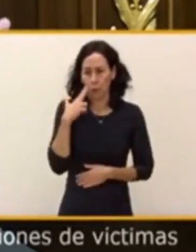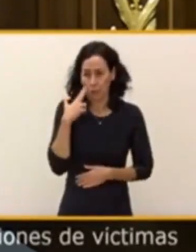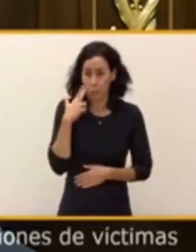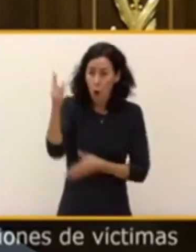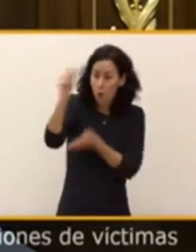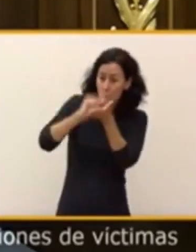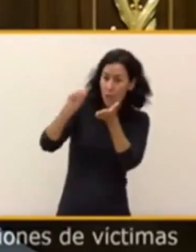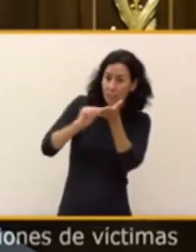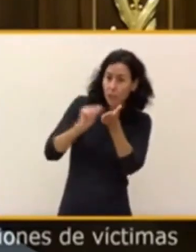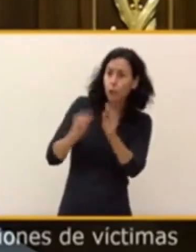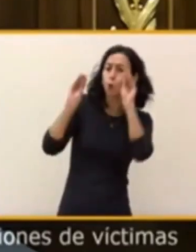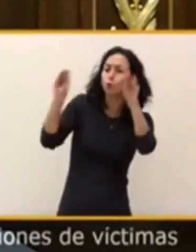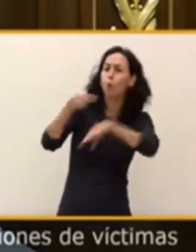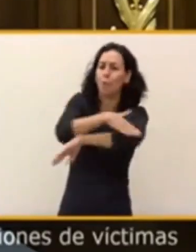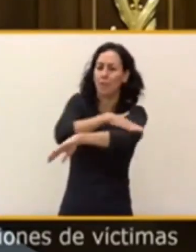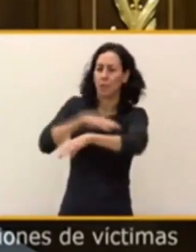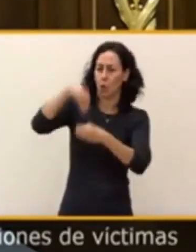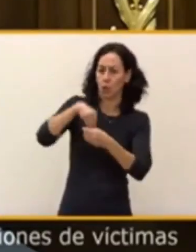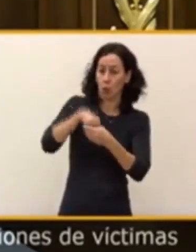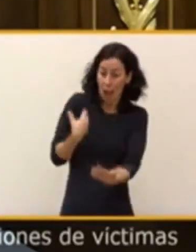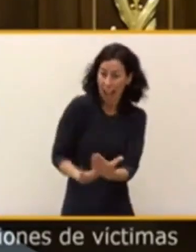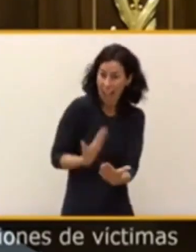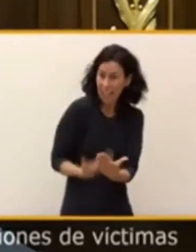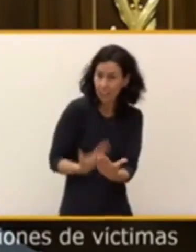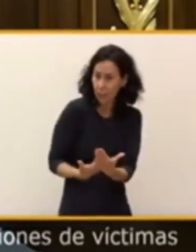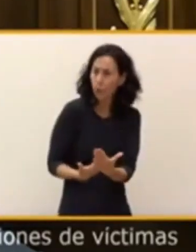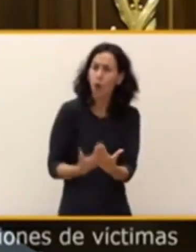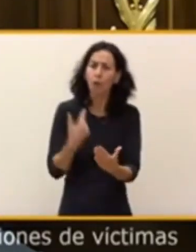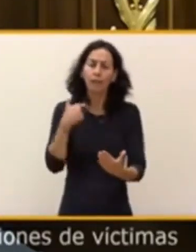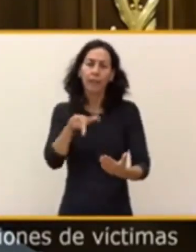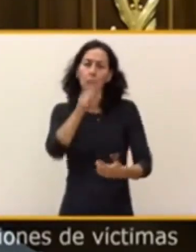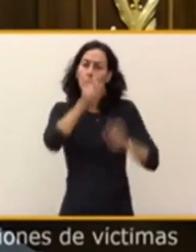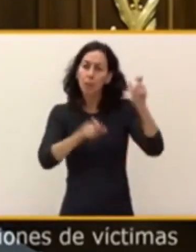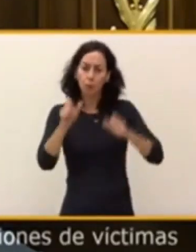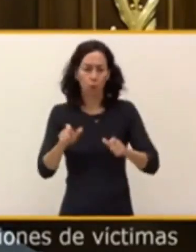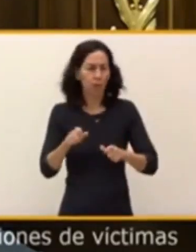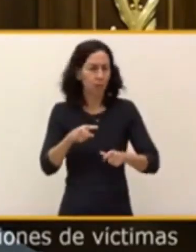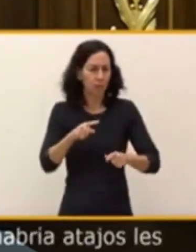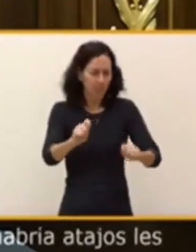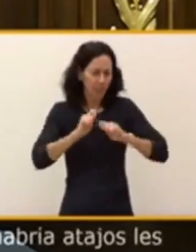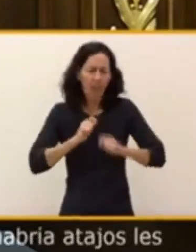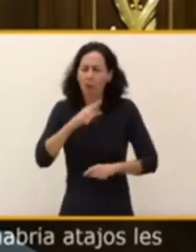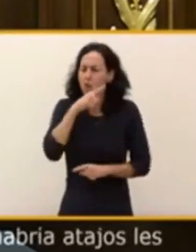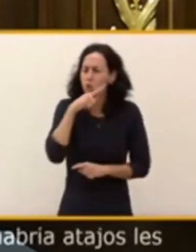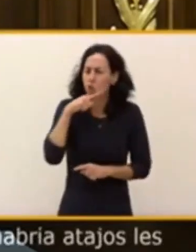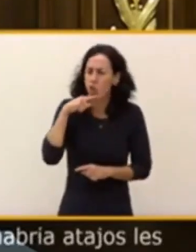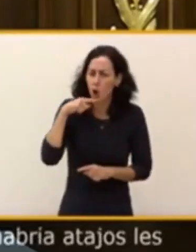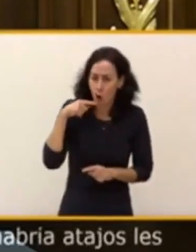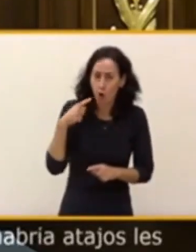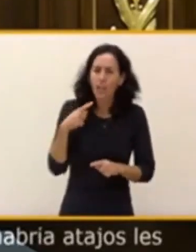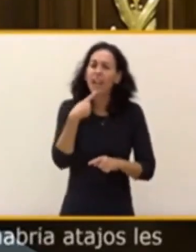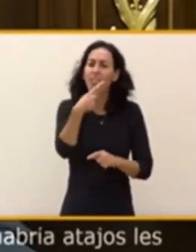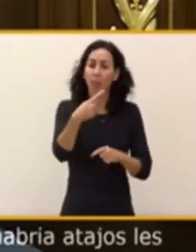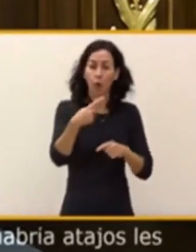habría atajos para quienes generaron tanto dolor. Les dio su palabra. Pero, ¿qué palabra? Si usted no tiene palabra, señoría.